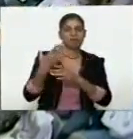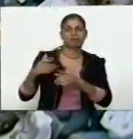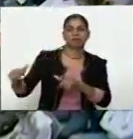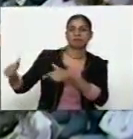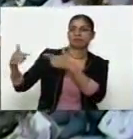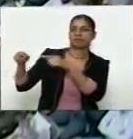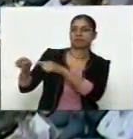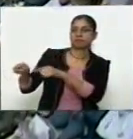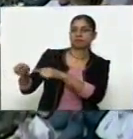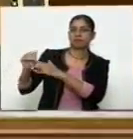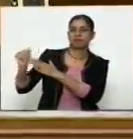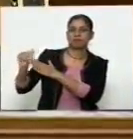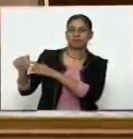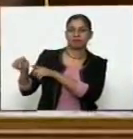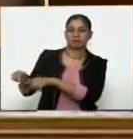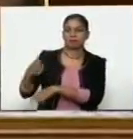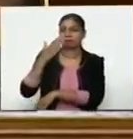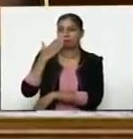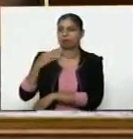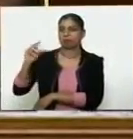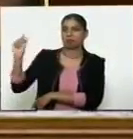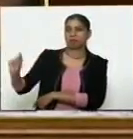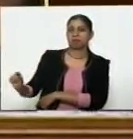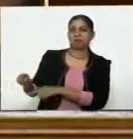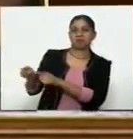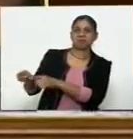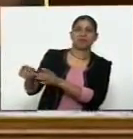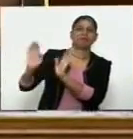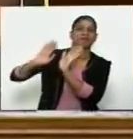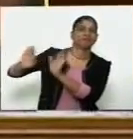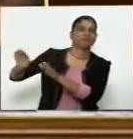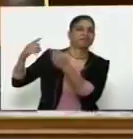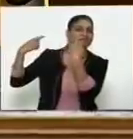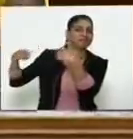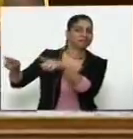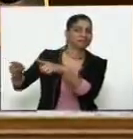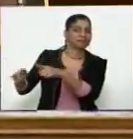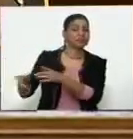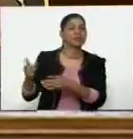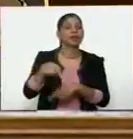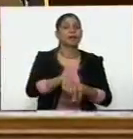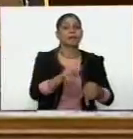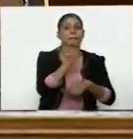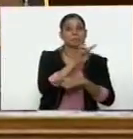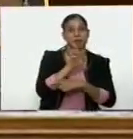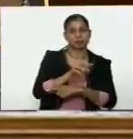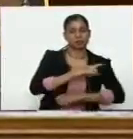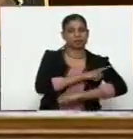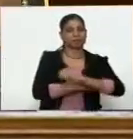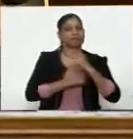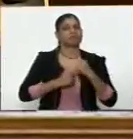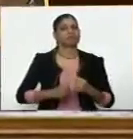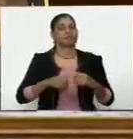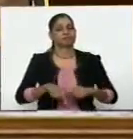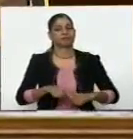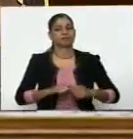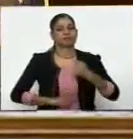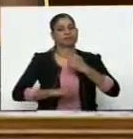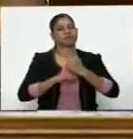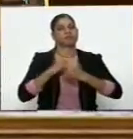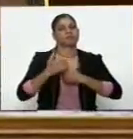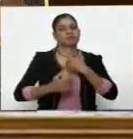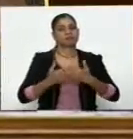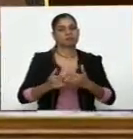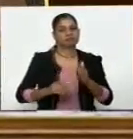el dólar. Allá ellos con su problema. Venezuela con su fortaleza, consolidándola